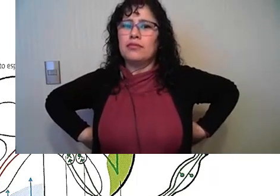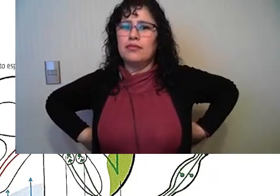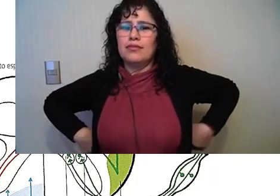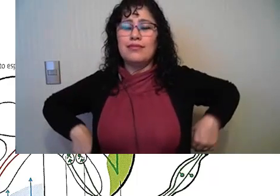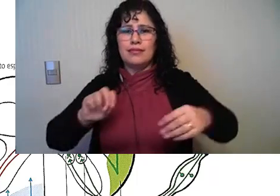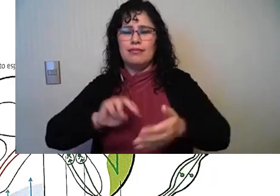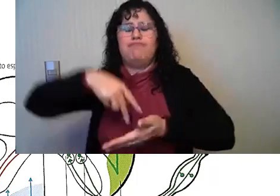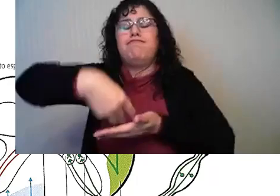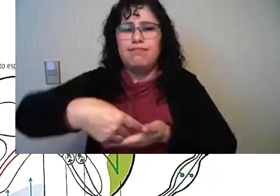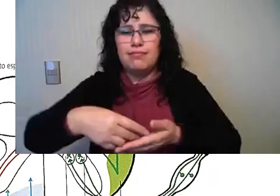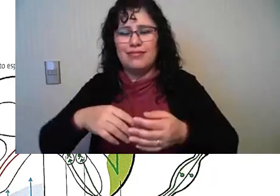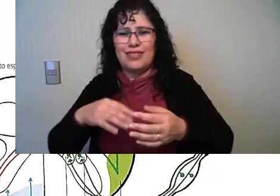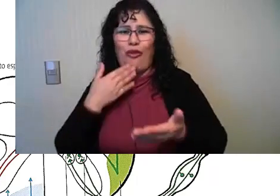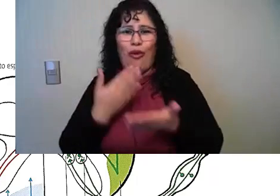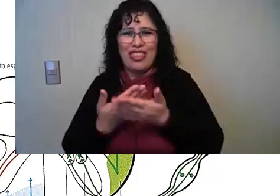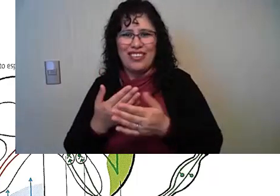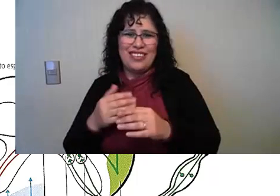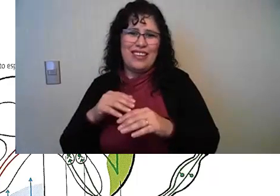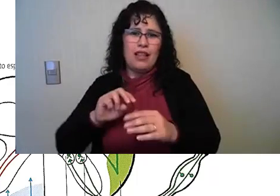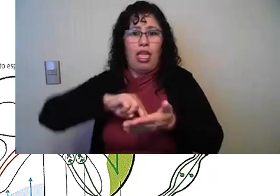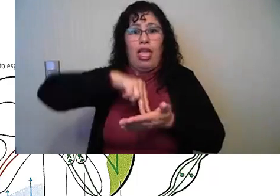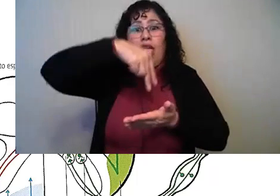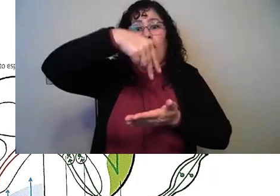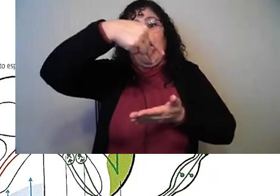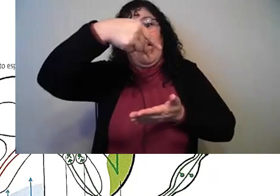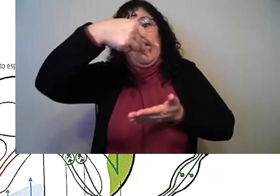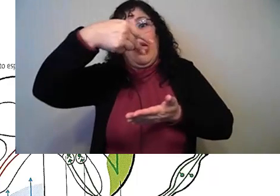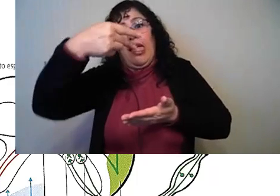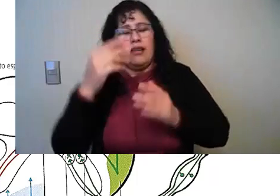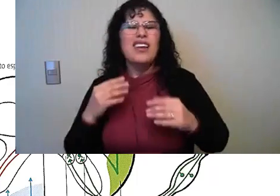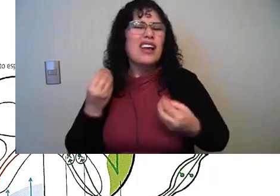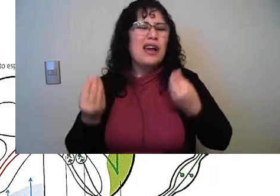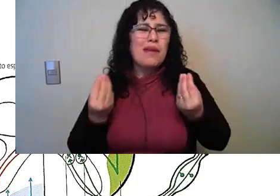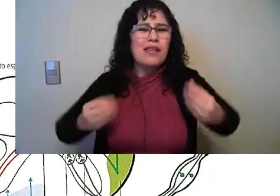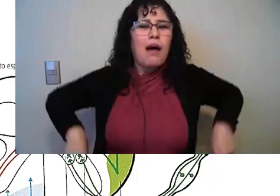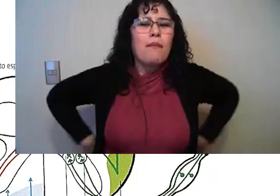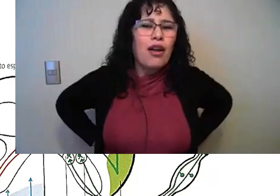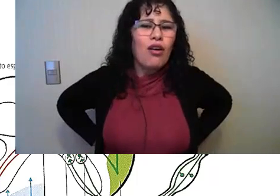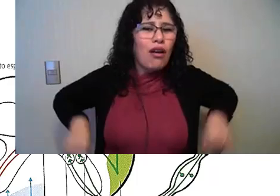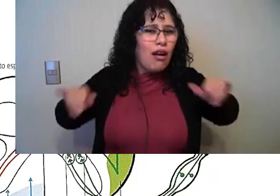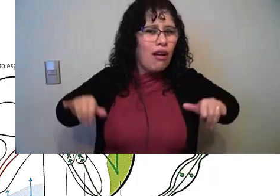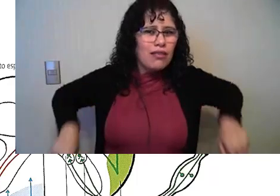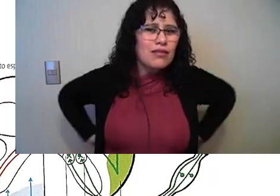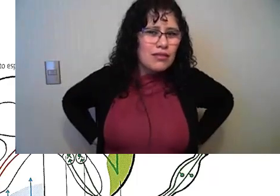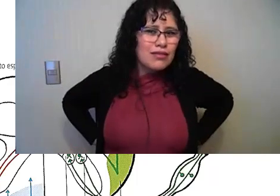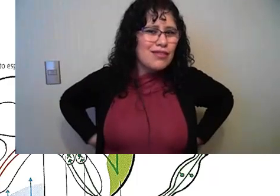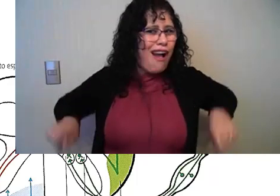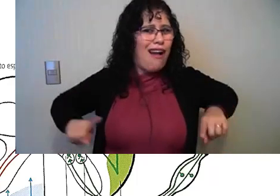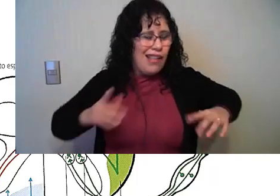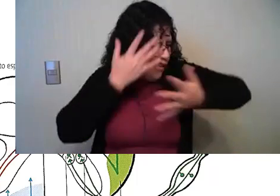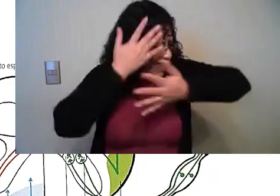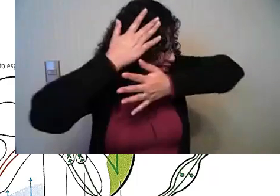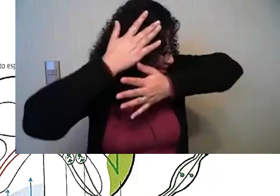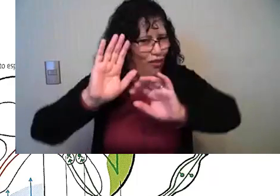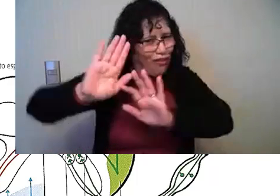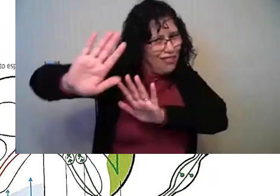alguien, automáticamente cuando uno va cayendo, las manos, ¿cierto?, van a ir a proteger el rostro o parte del